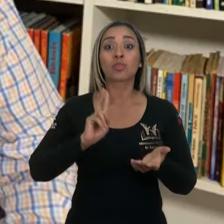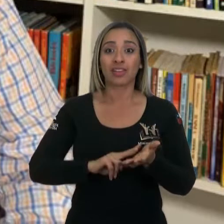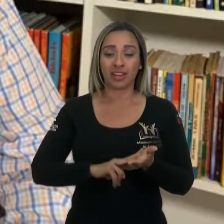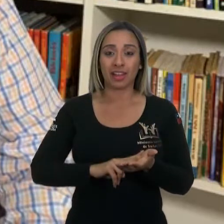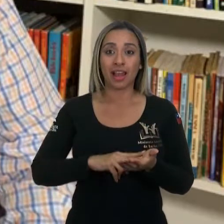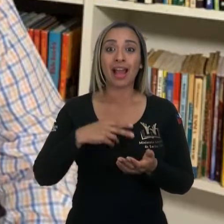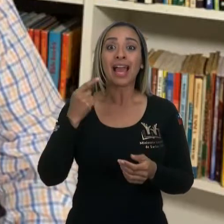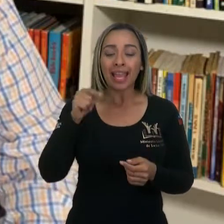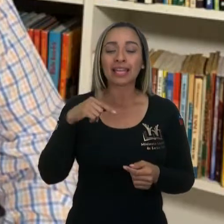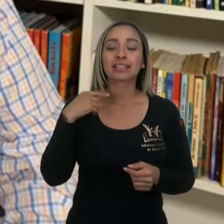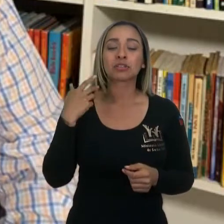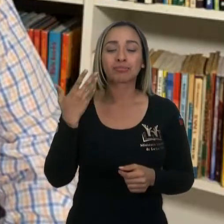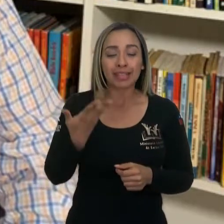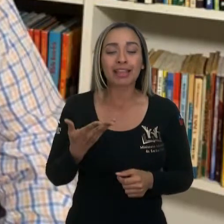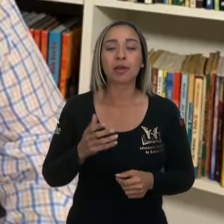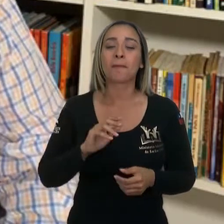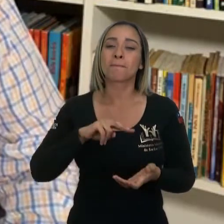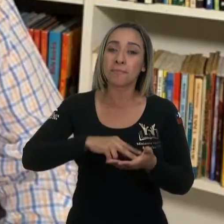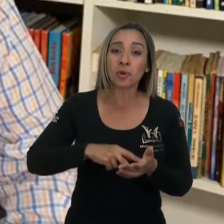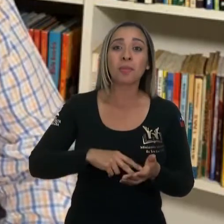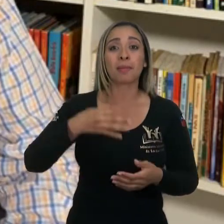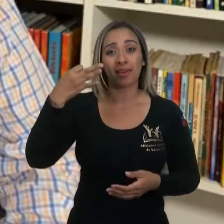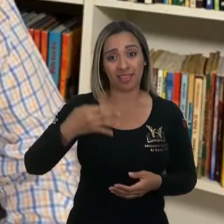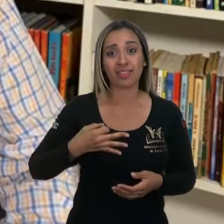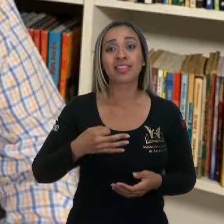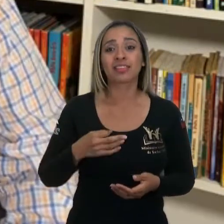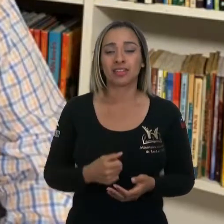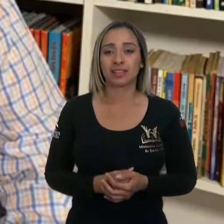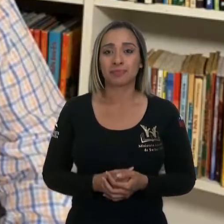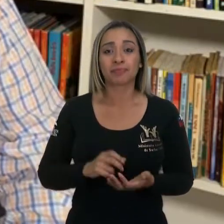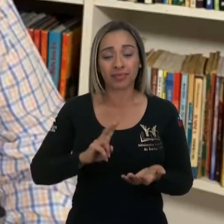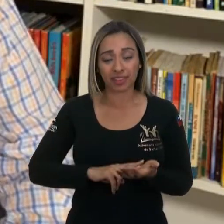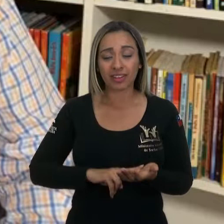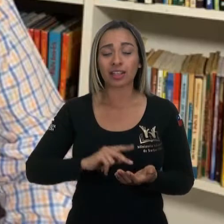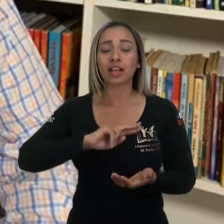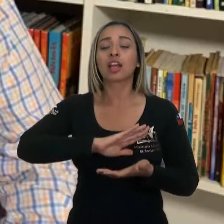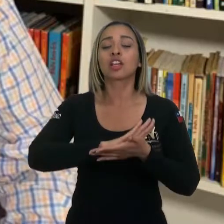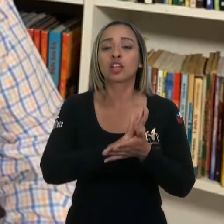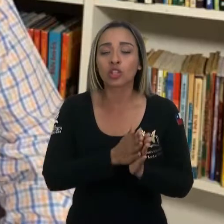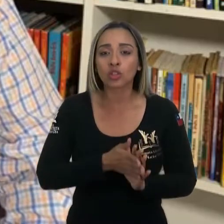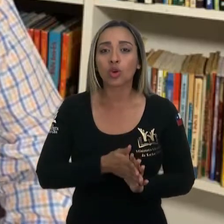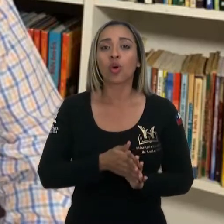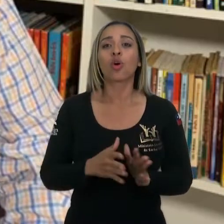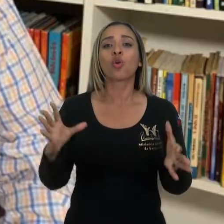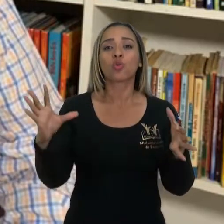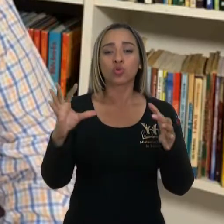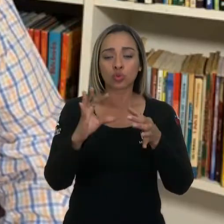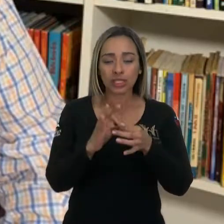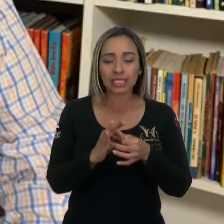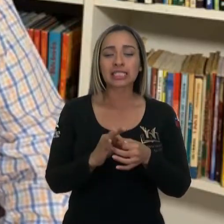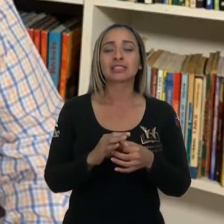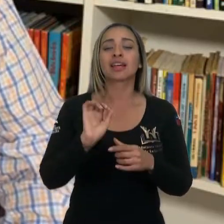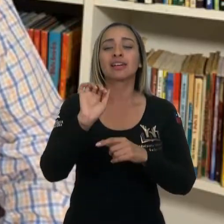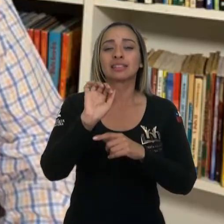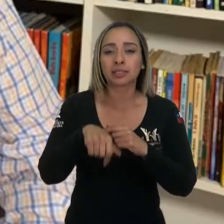realidad. Vivimos un problema real y es bueno que todos sigan los consejos que las autoridades